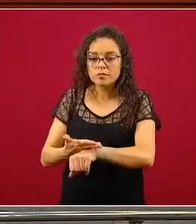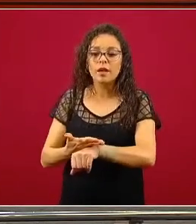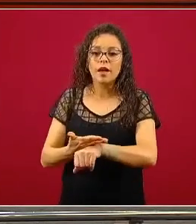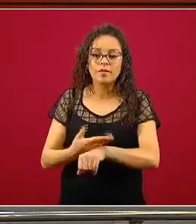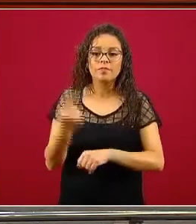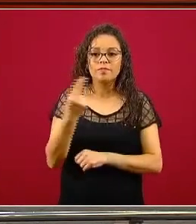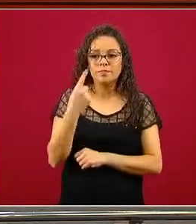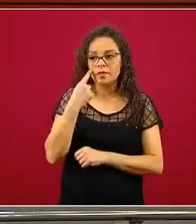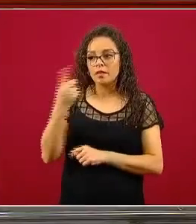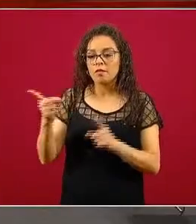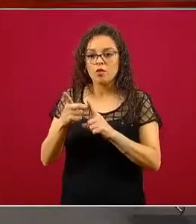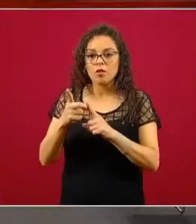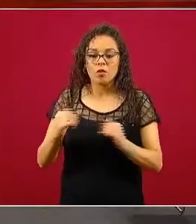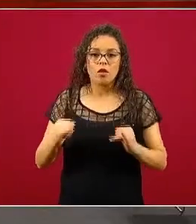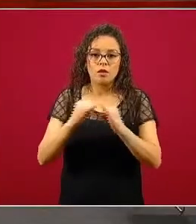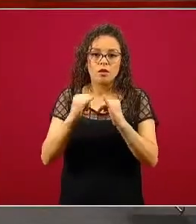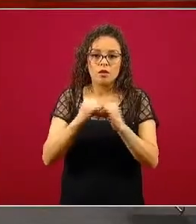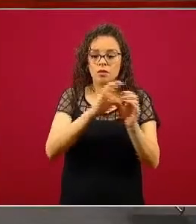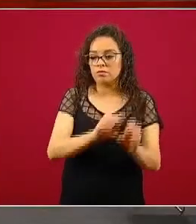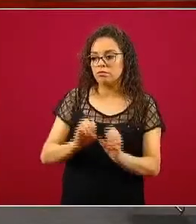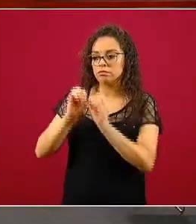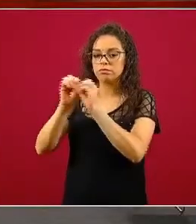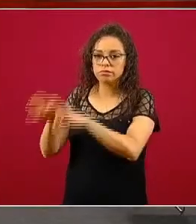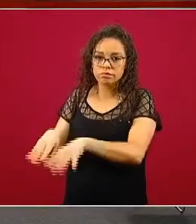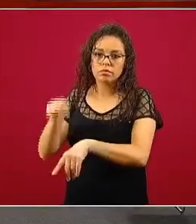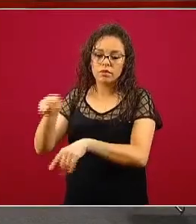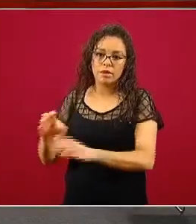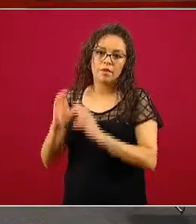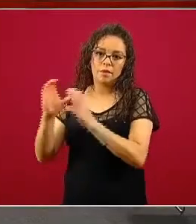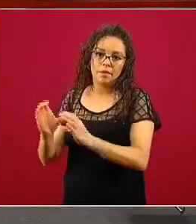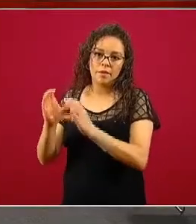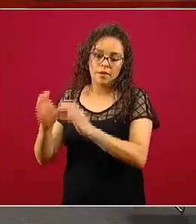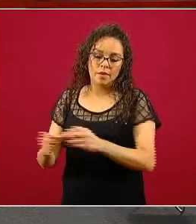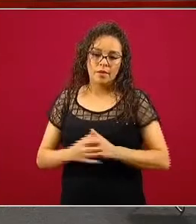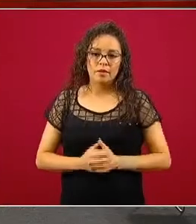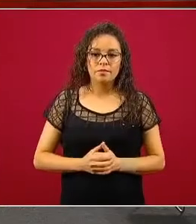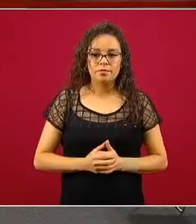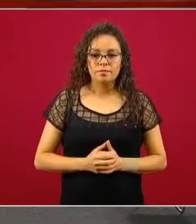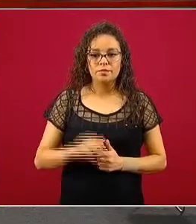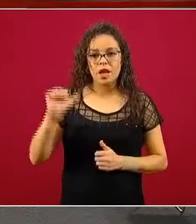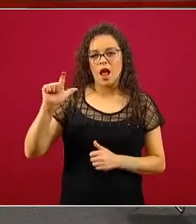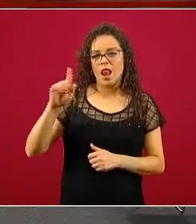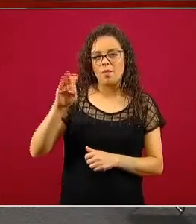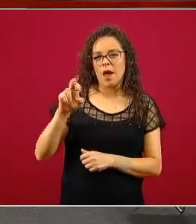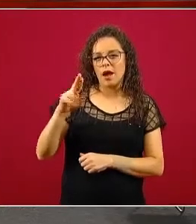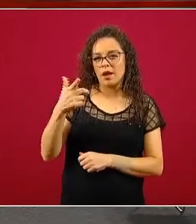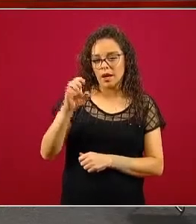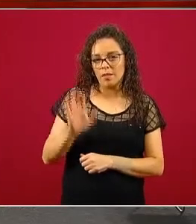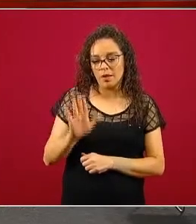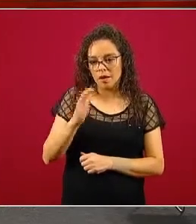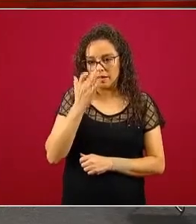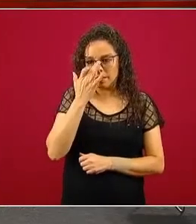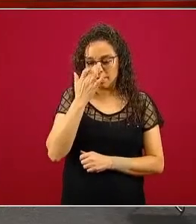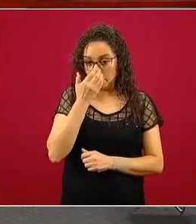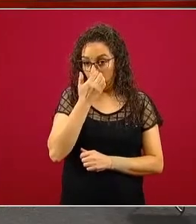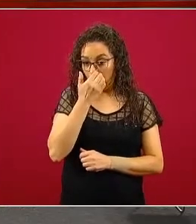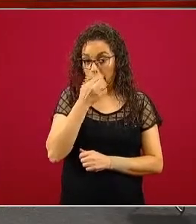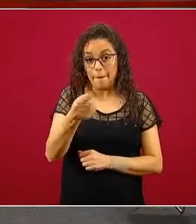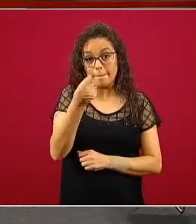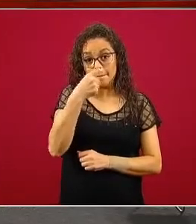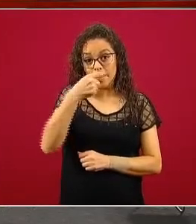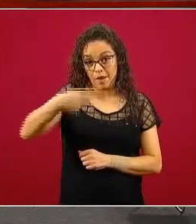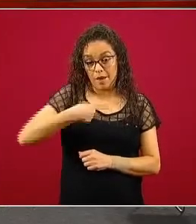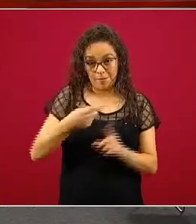haya recibirlos institucionalmente, ¿no? Los artículos y las vacunas y la hidroxicloroquina. Pues de